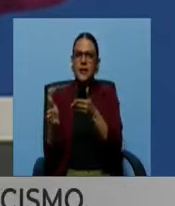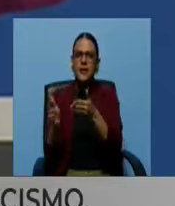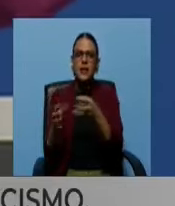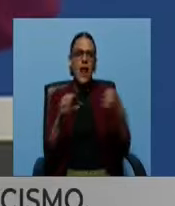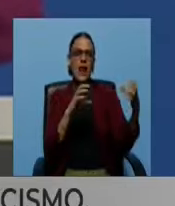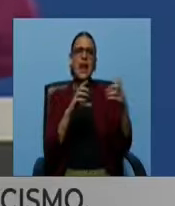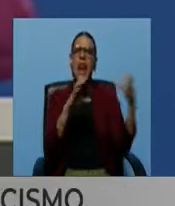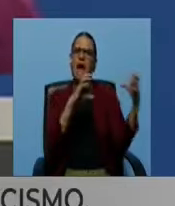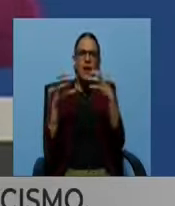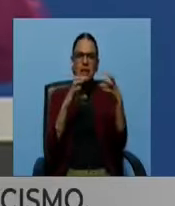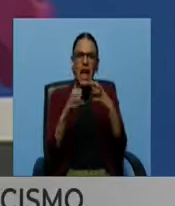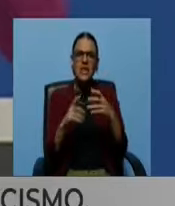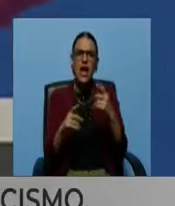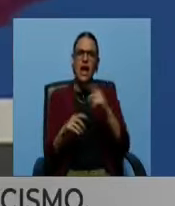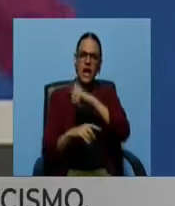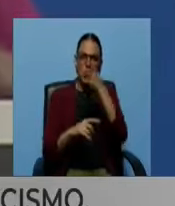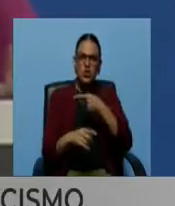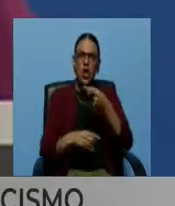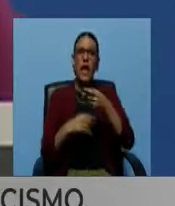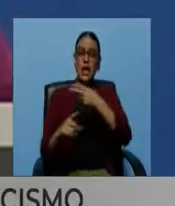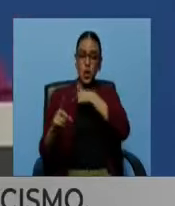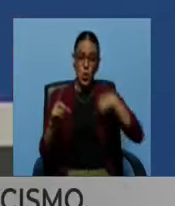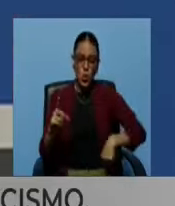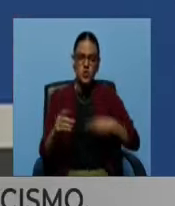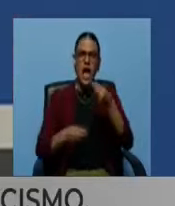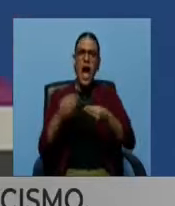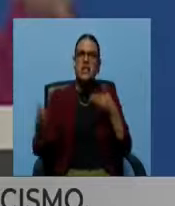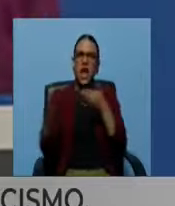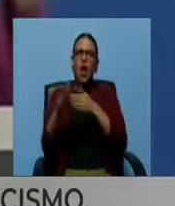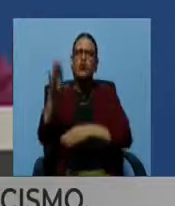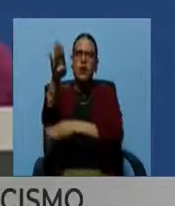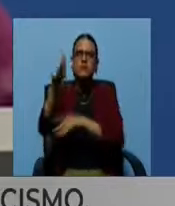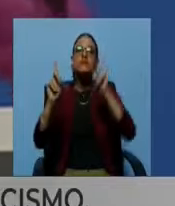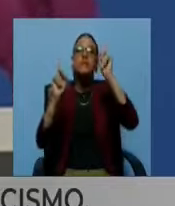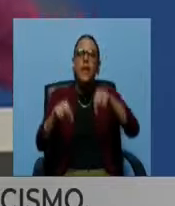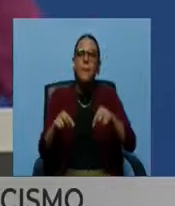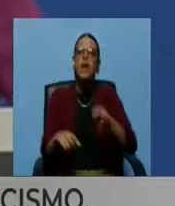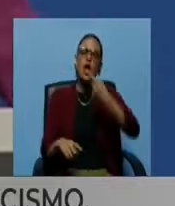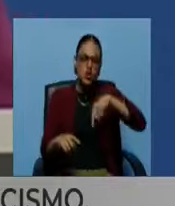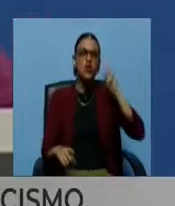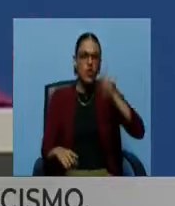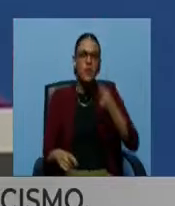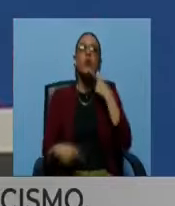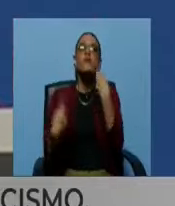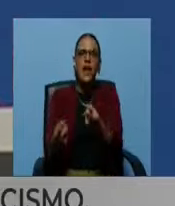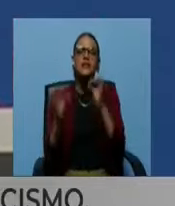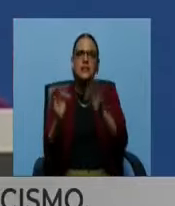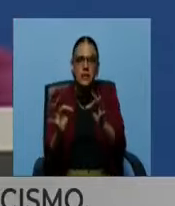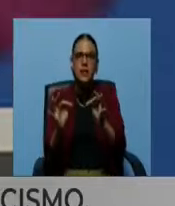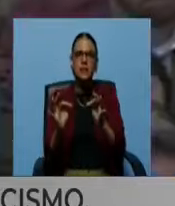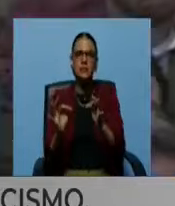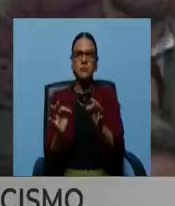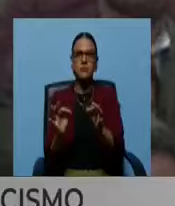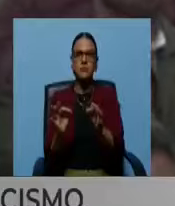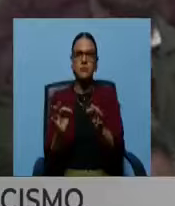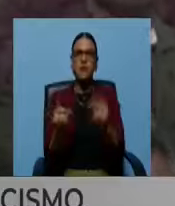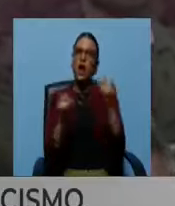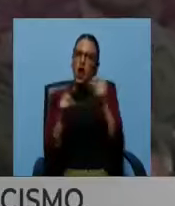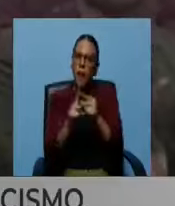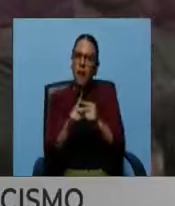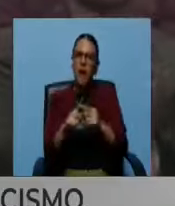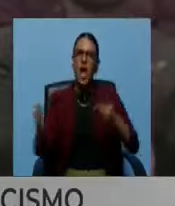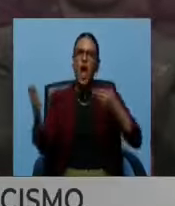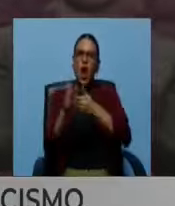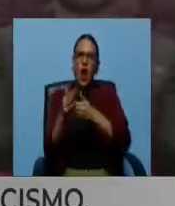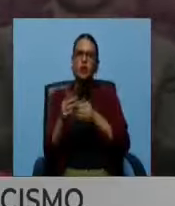batalla simbólica que está dando Rusia contra el neofascismo. Hay que decirlo con sus propias palabras. Contra la